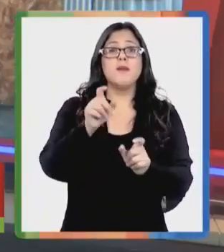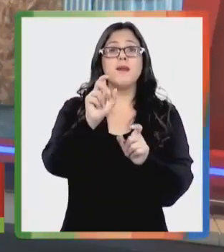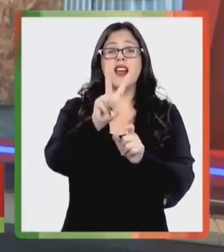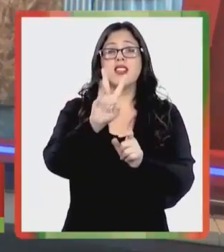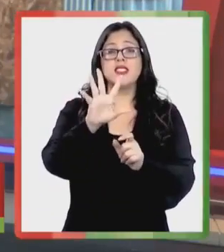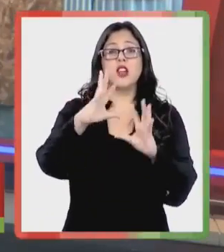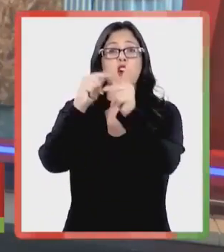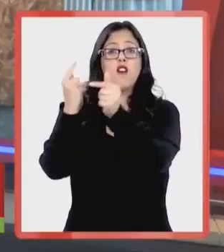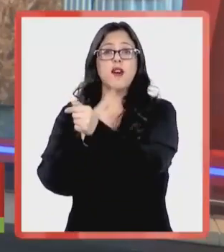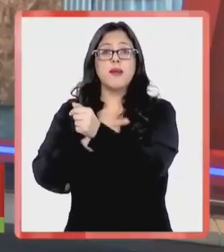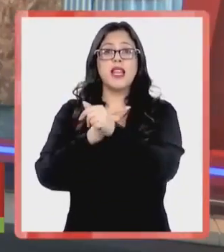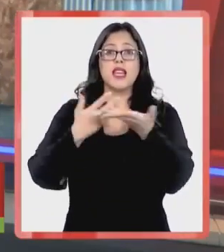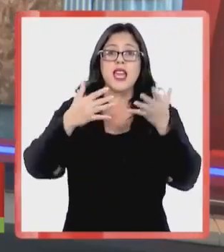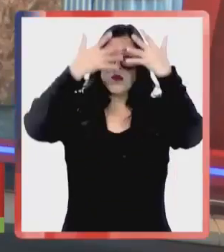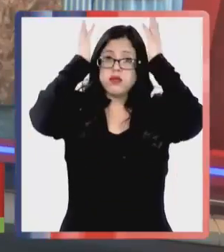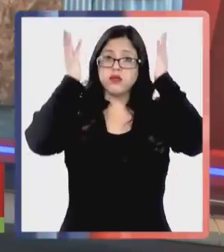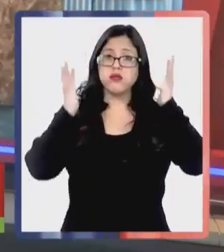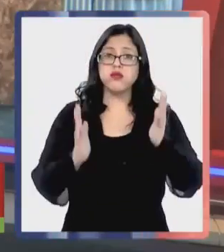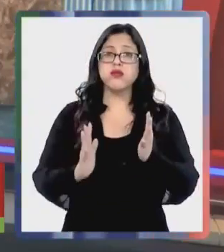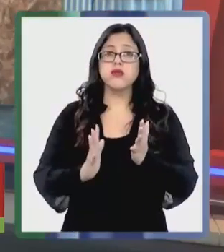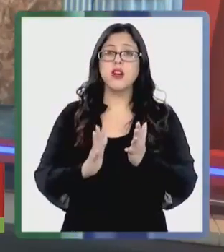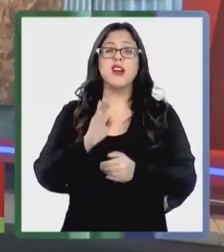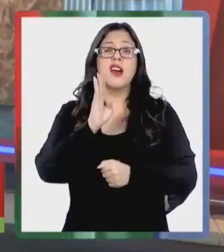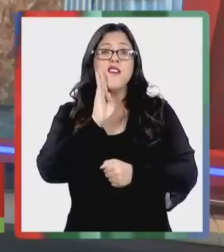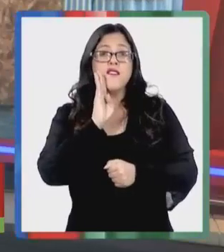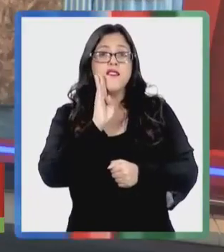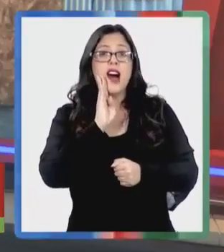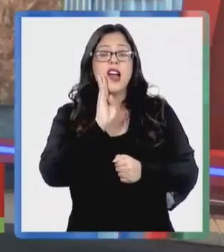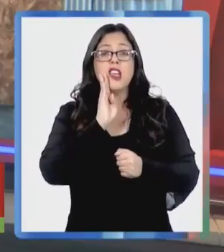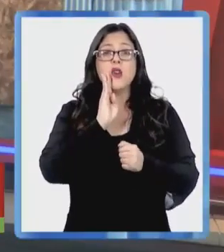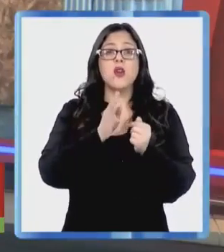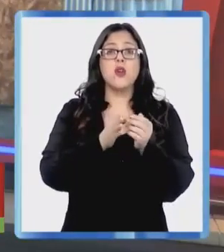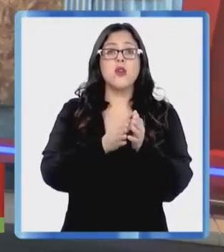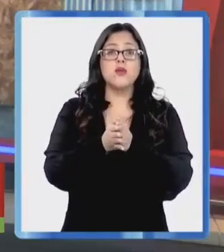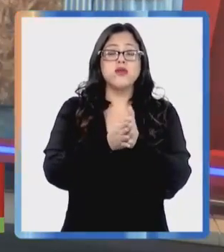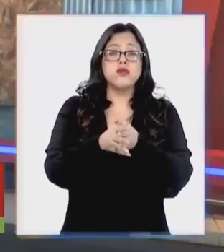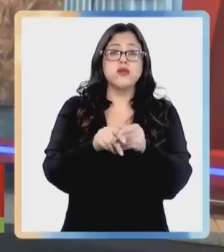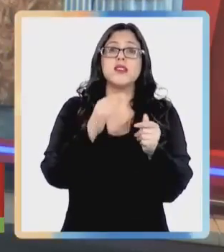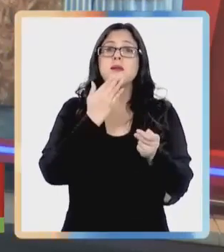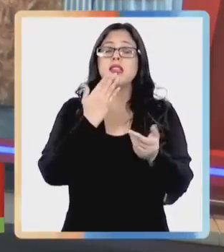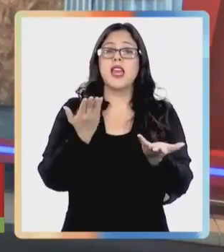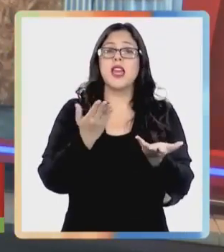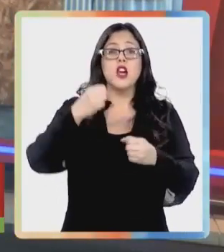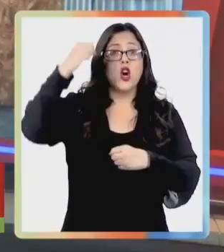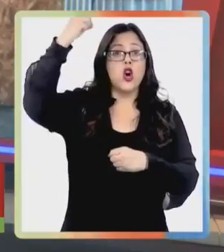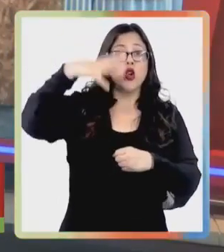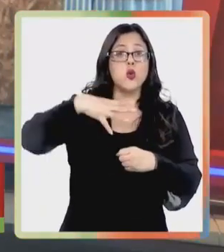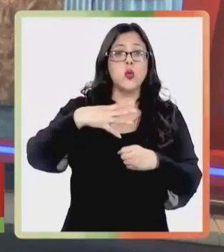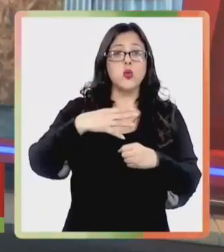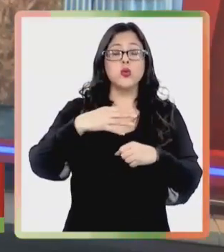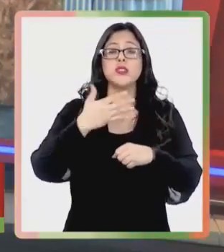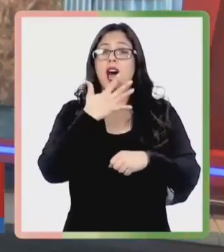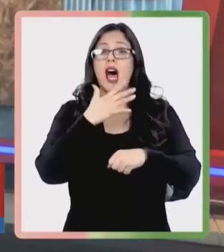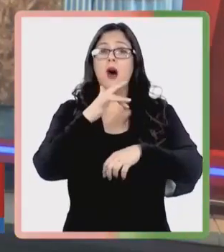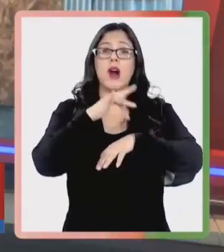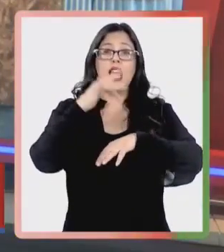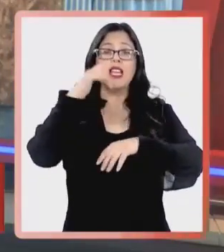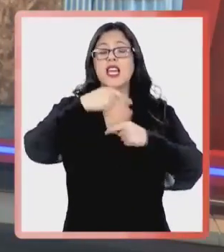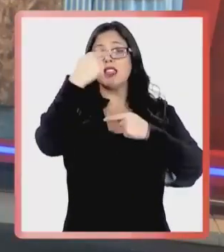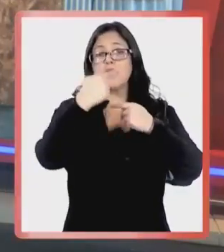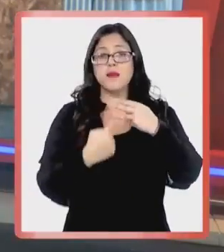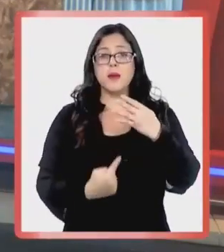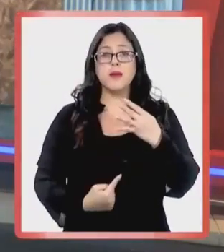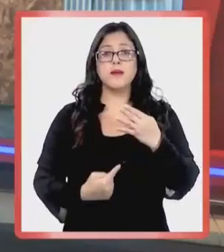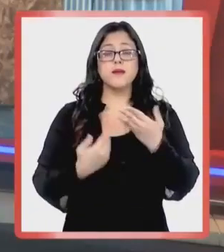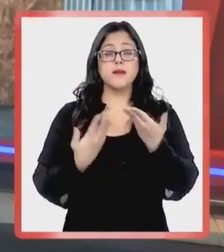ducha, lavamanos, baño y alcantarillado. Además, incluye servicios básicos como agua caliente, electricidad y arranques de agua potable,